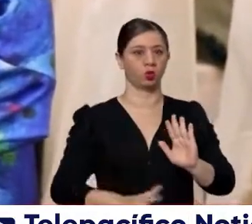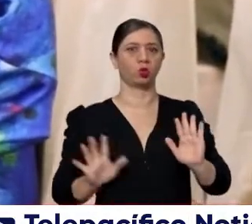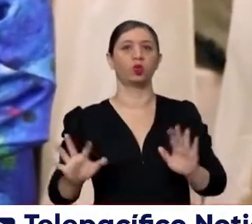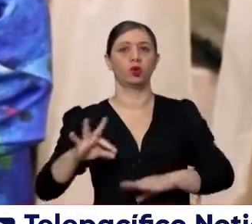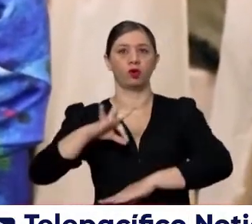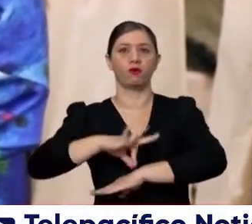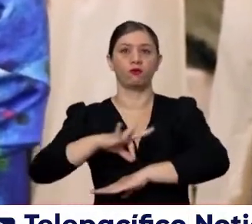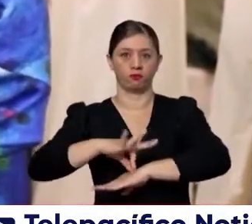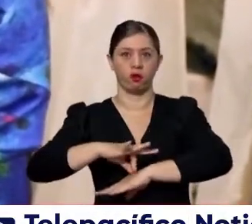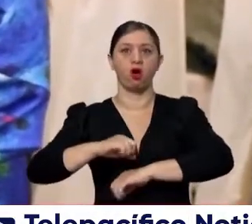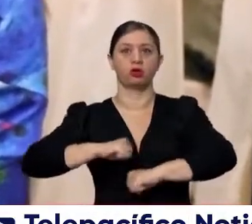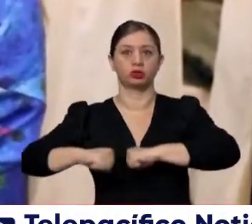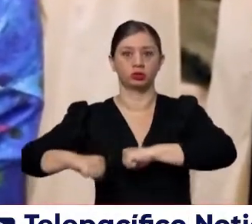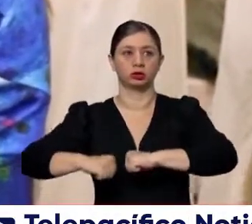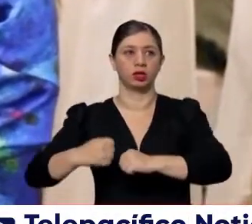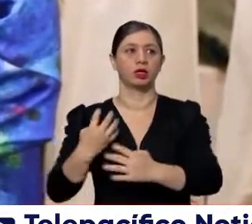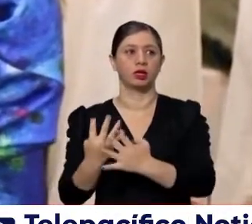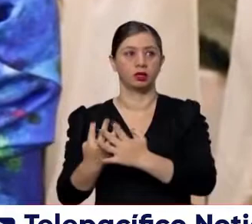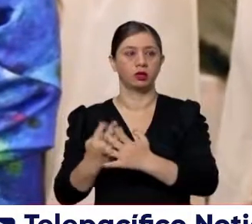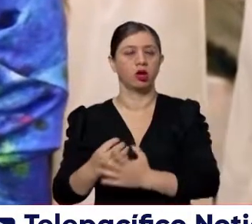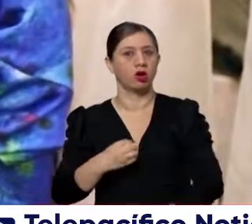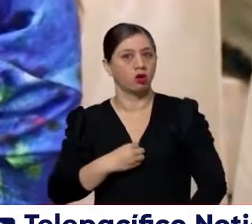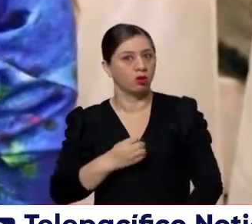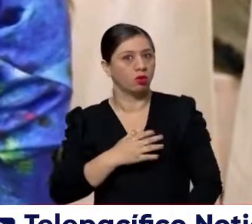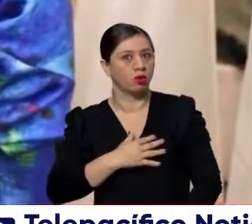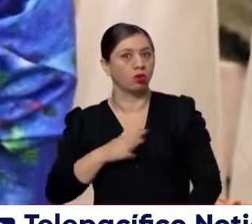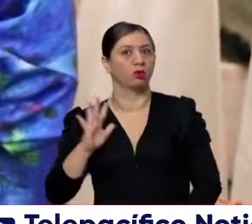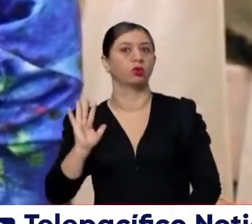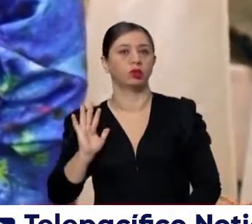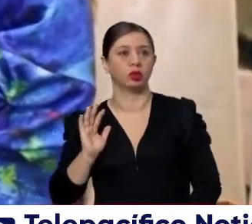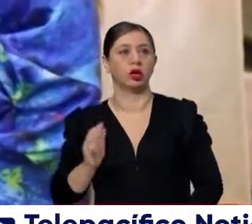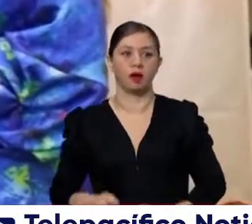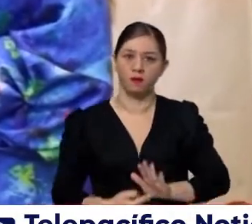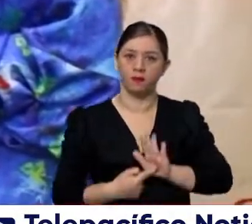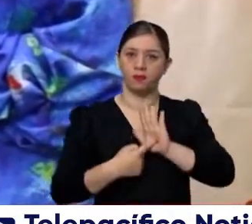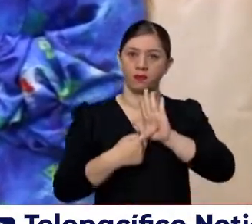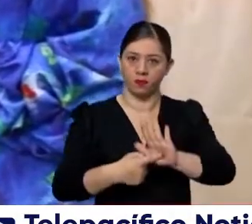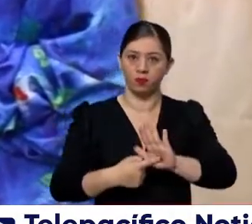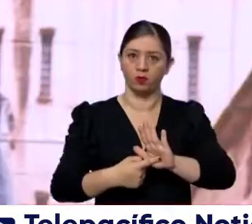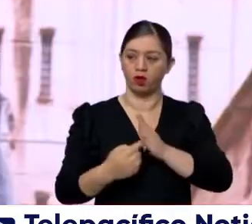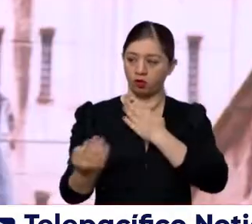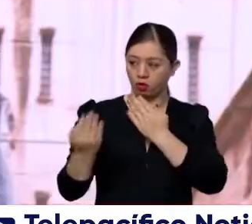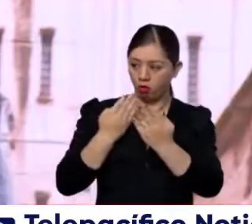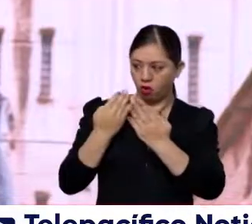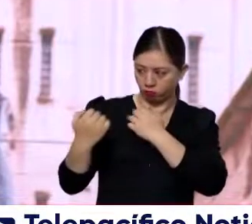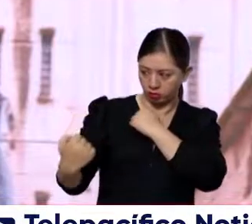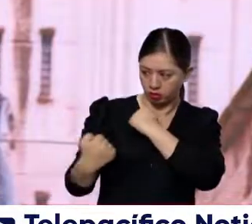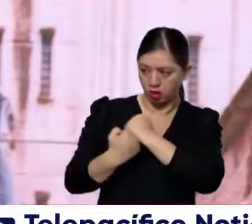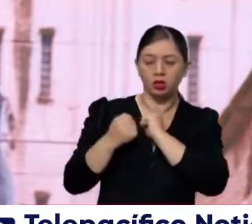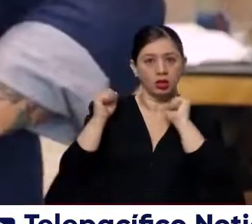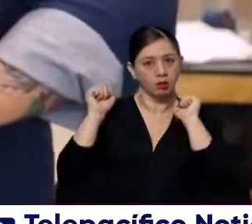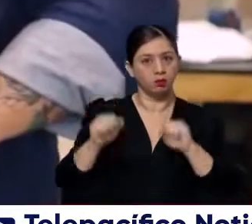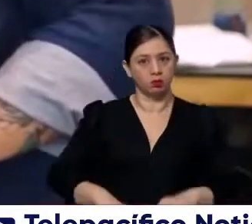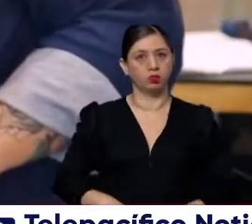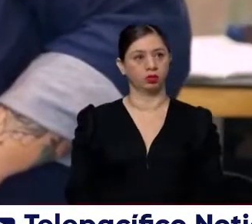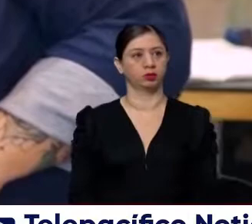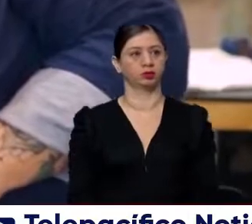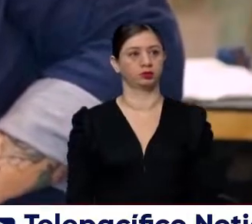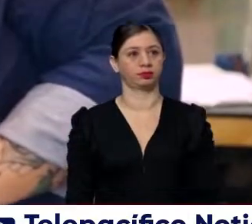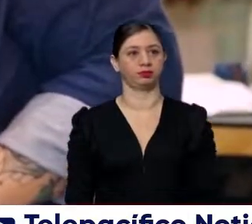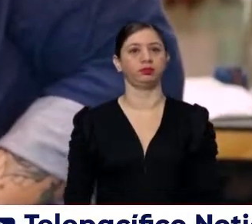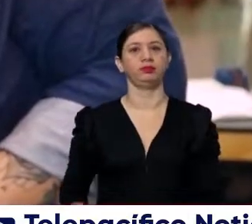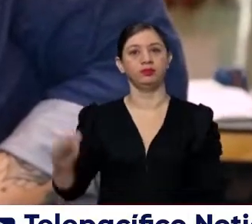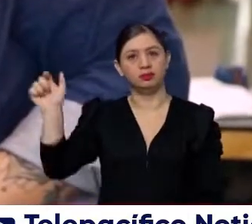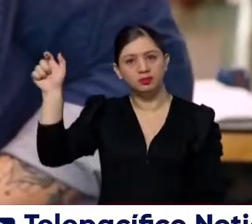Fundación Acción Interna con estas segundas oportunidades, es darnos como ese empujón, esa confianza de que sí se puede. Y yo me encuentro con una de